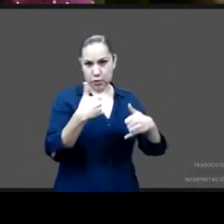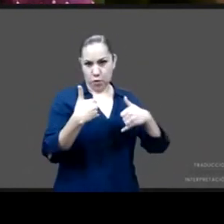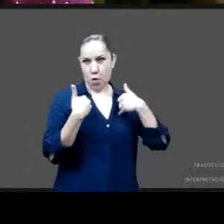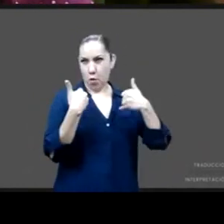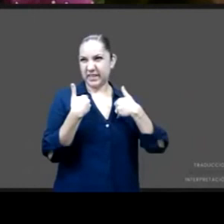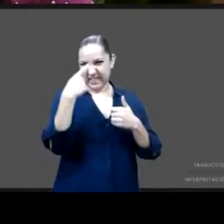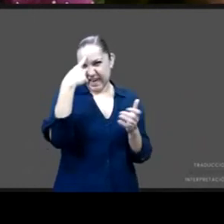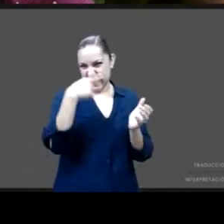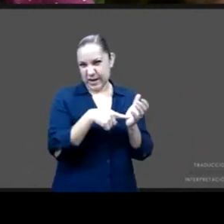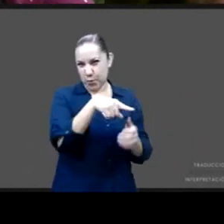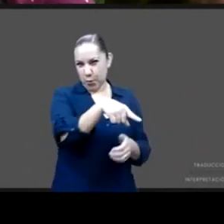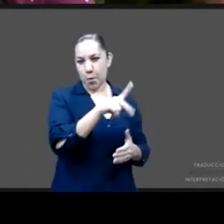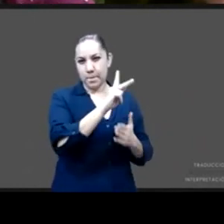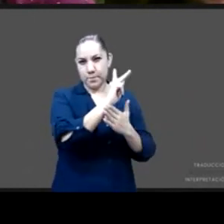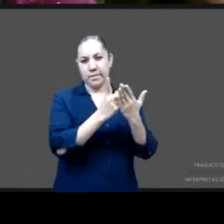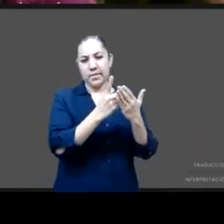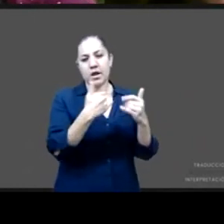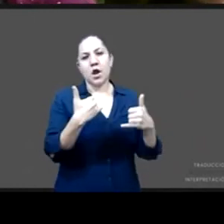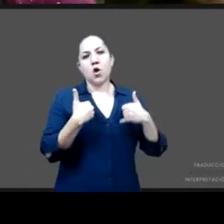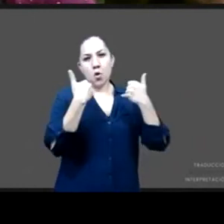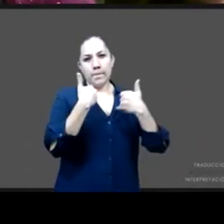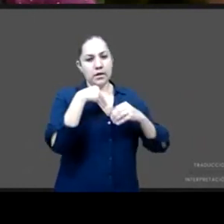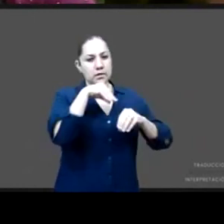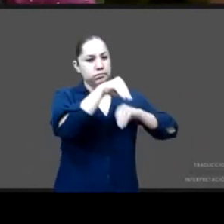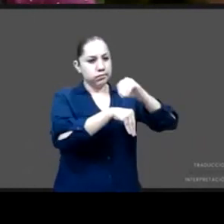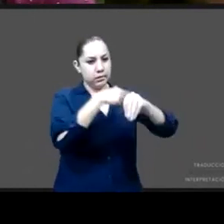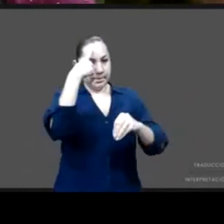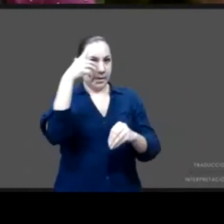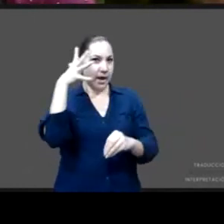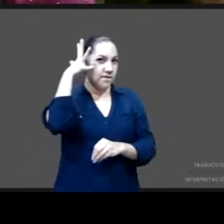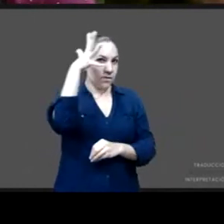de jóvenes construido futuro ventajas desventajas